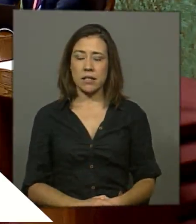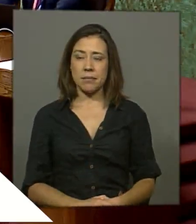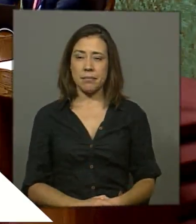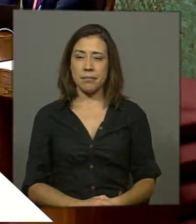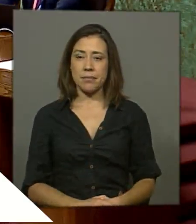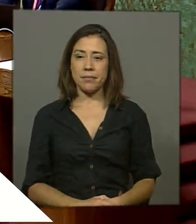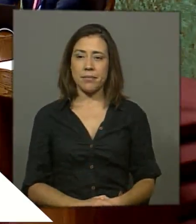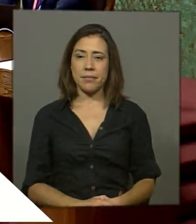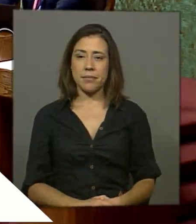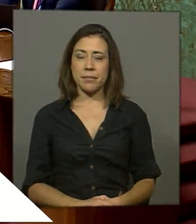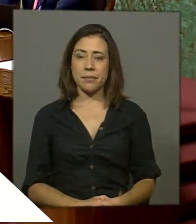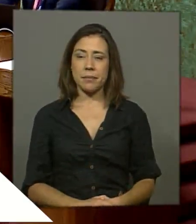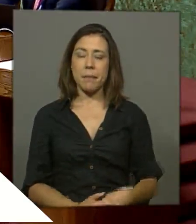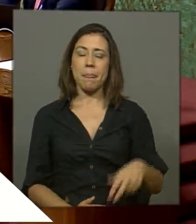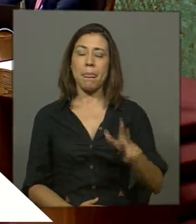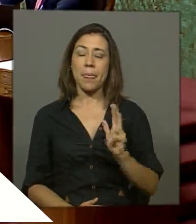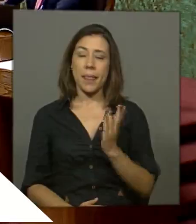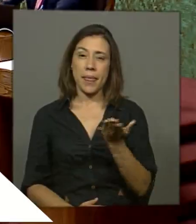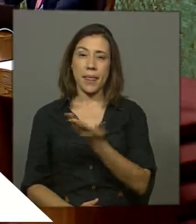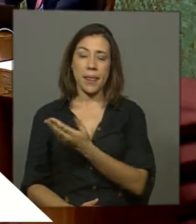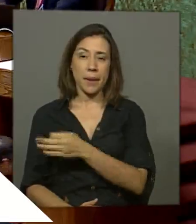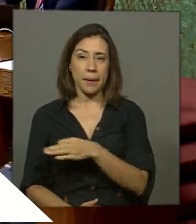mes señor